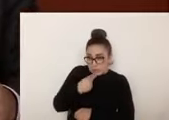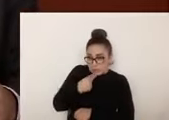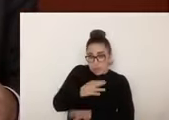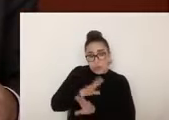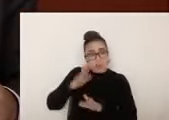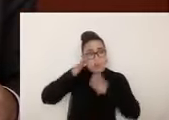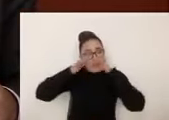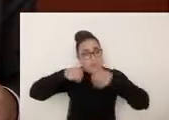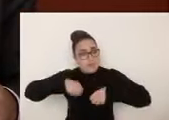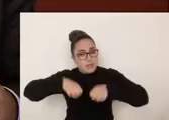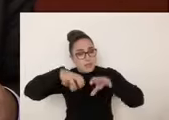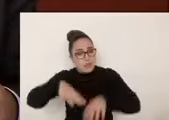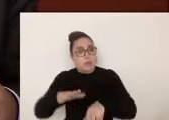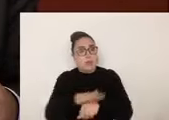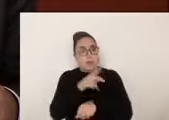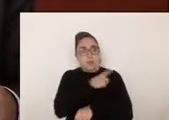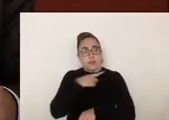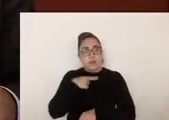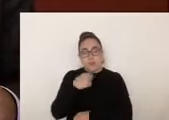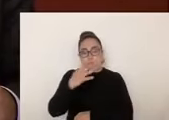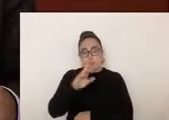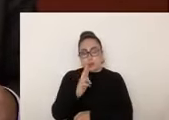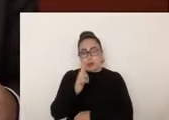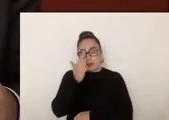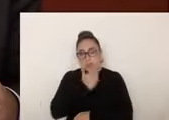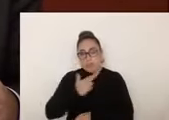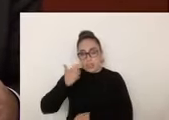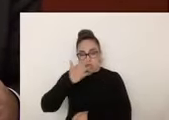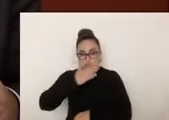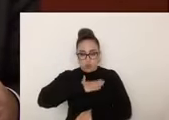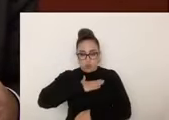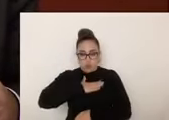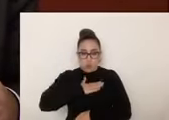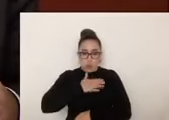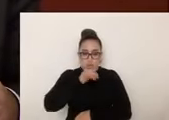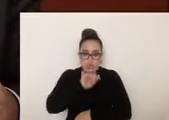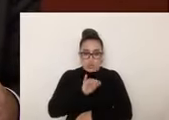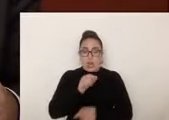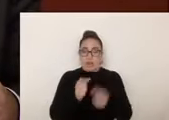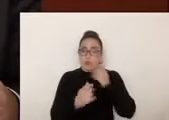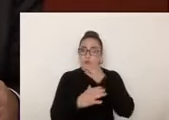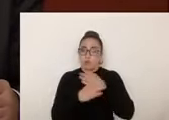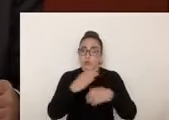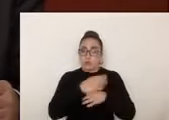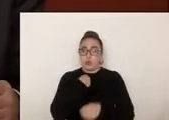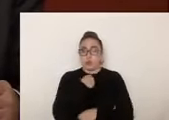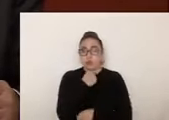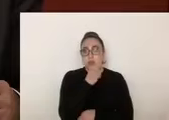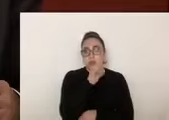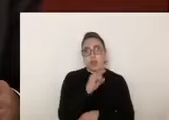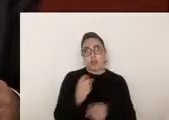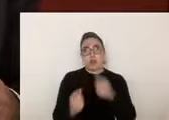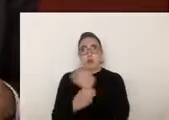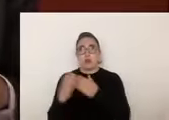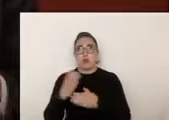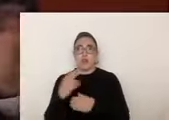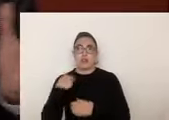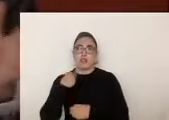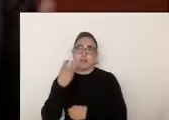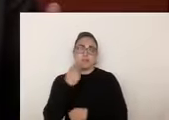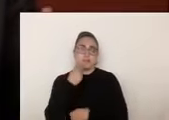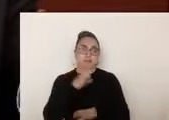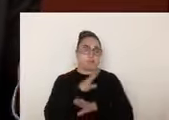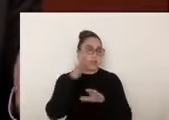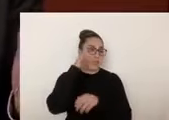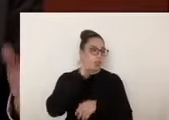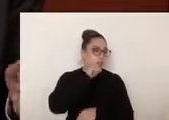con, basado en mi agencia, basado en lo que yo hago, hay cosas que me merezco y cosas que no. Y esas cosas pueden ser buenas o malas. Eso es la noción básica